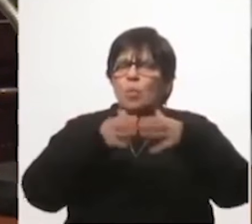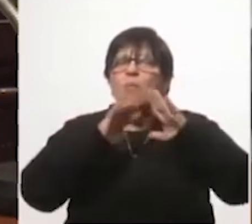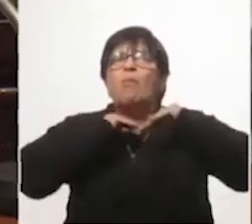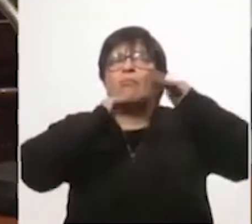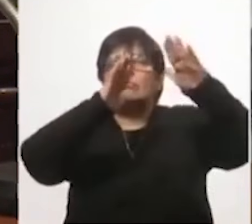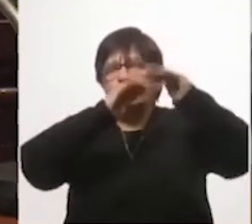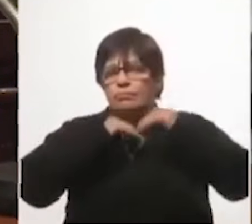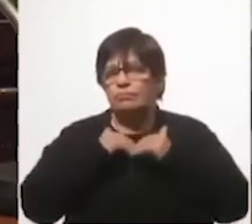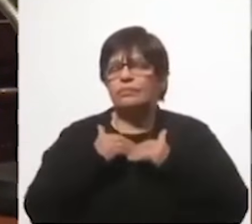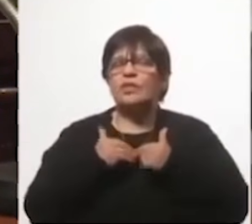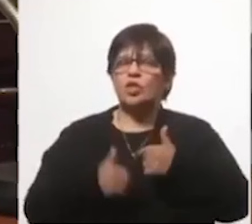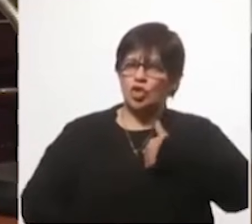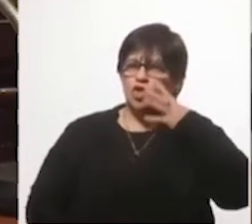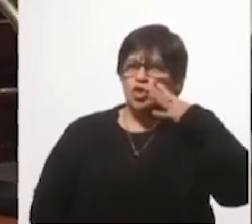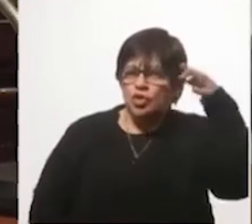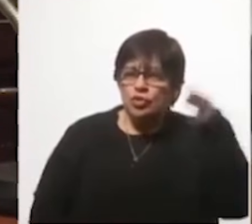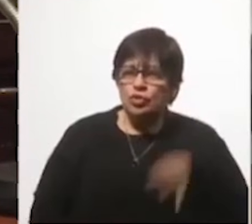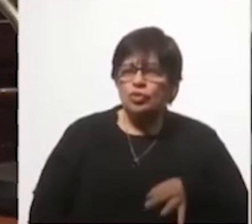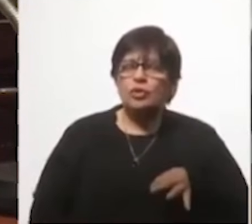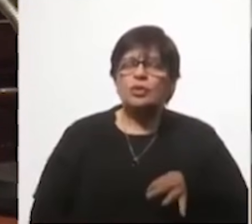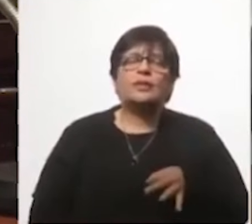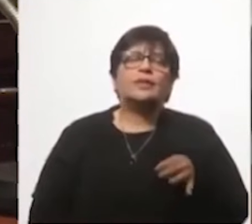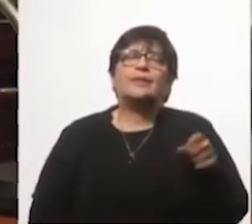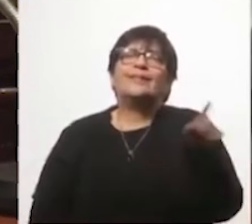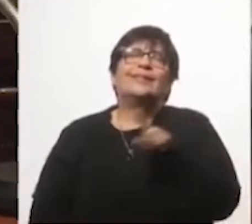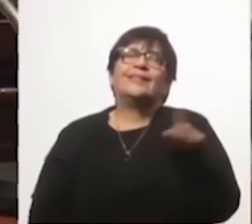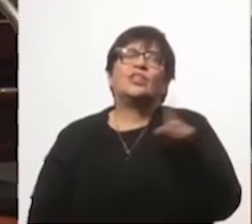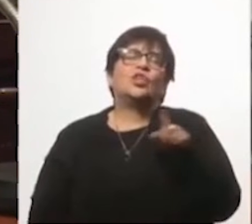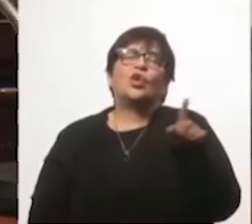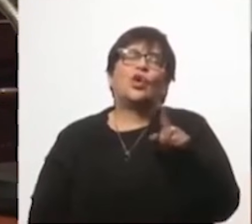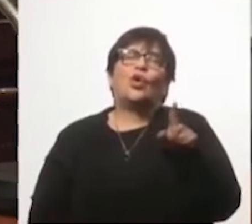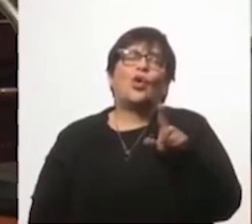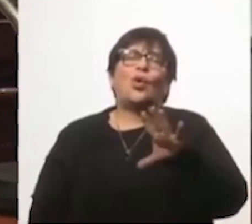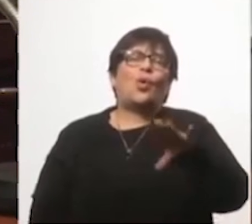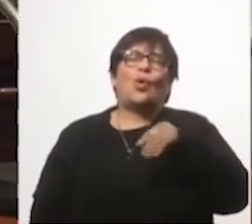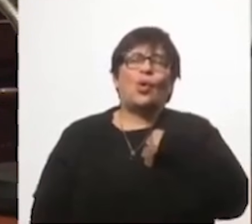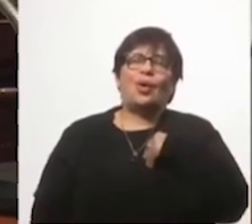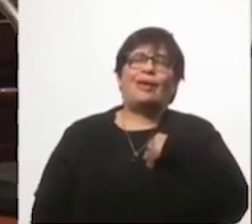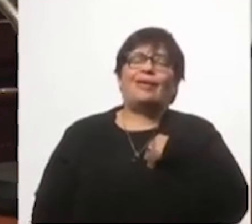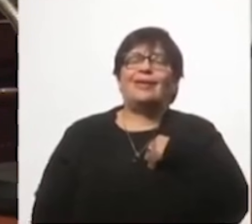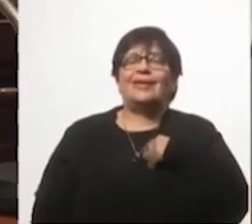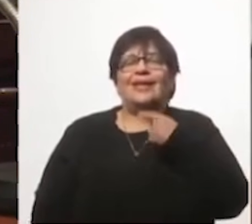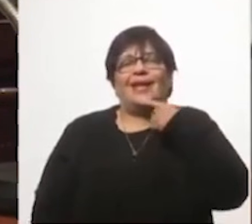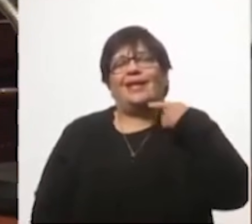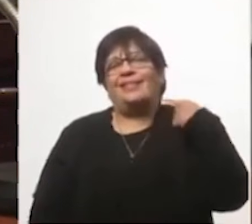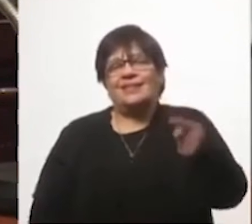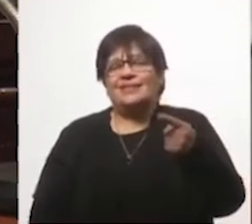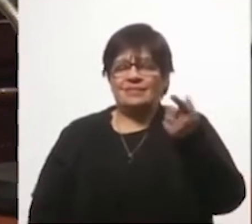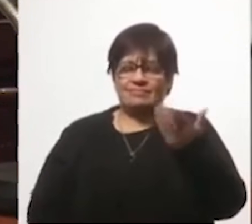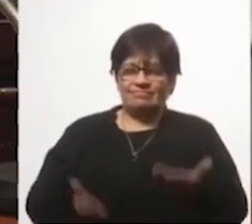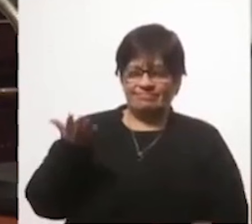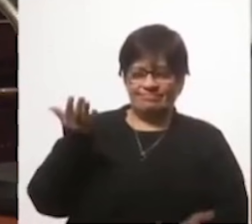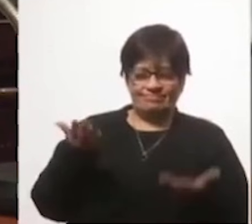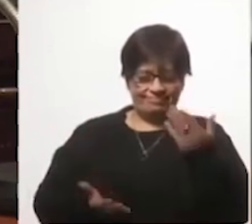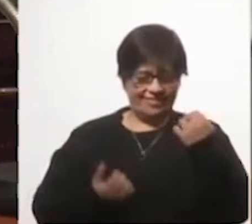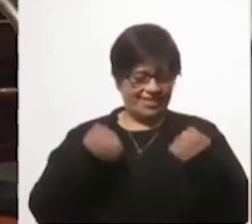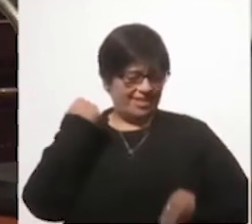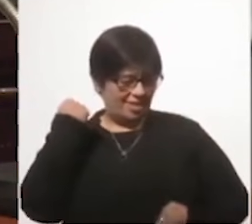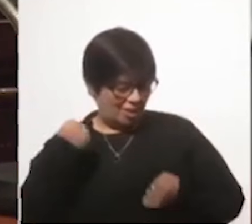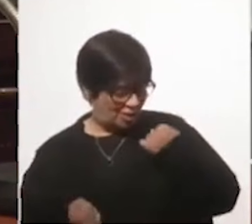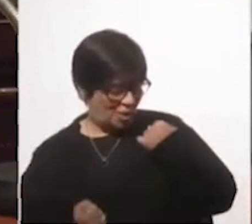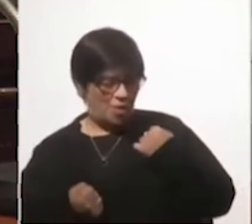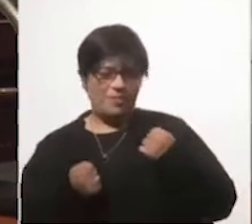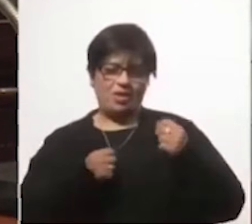hermano. Yo creo que no es de recibo poner en la balanza lo económico,